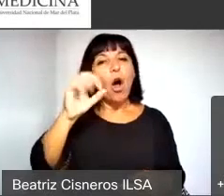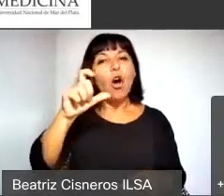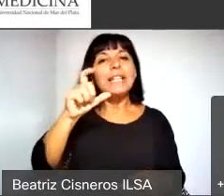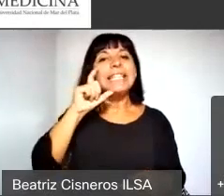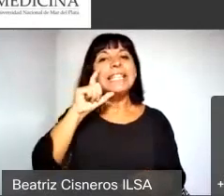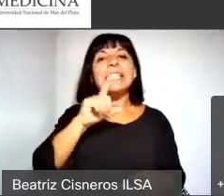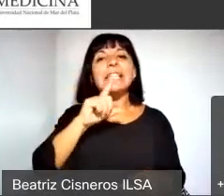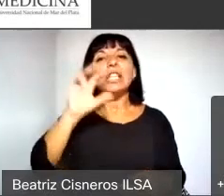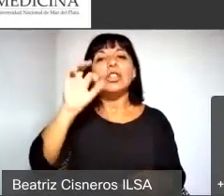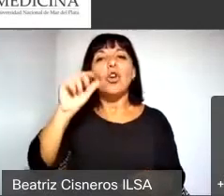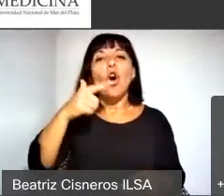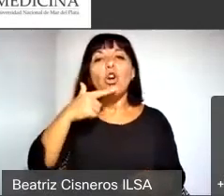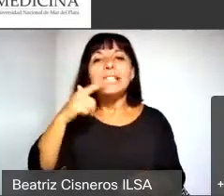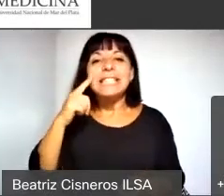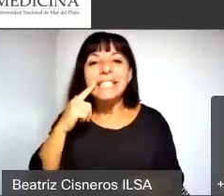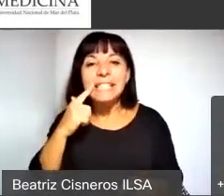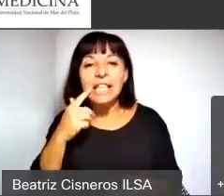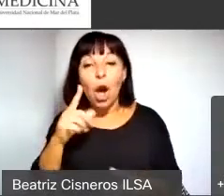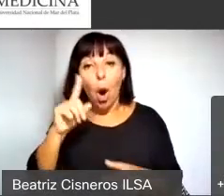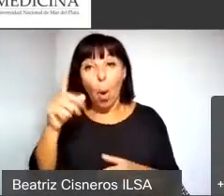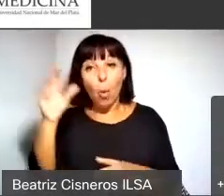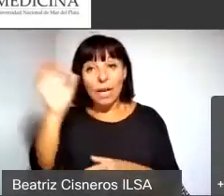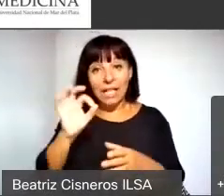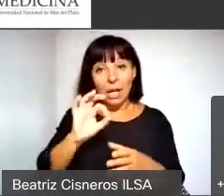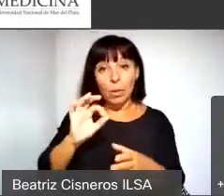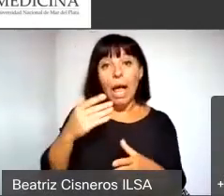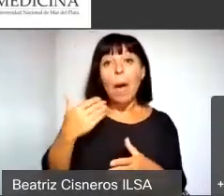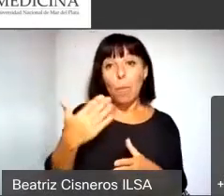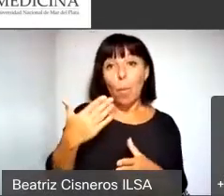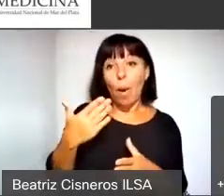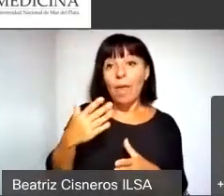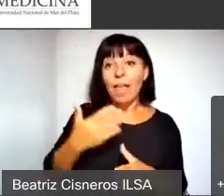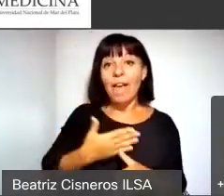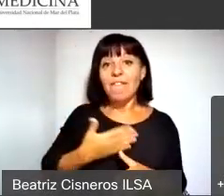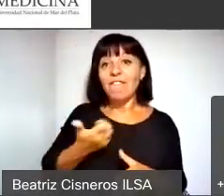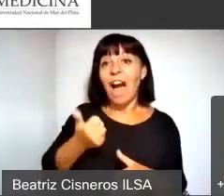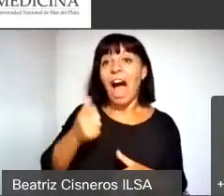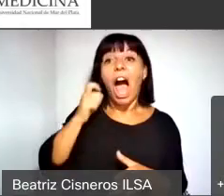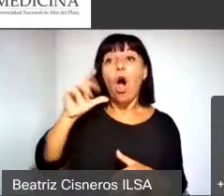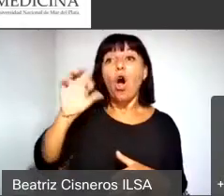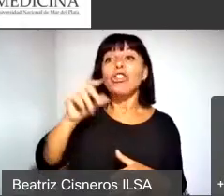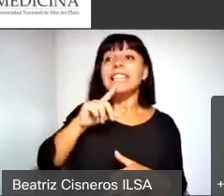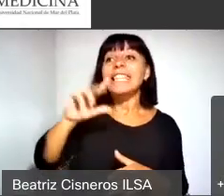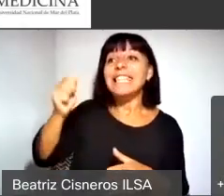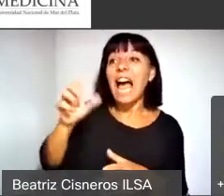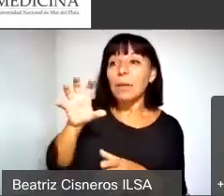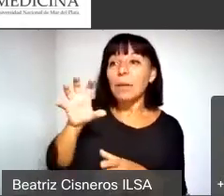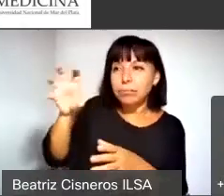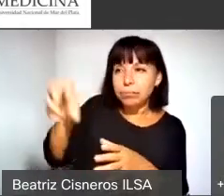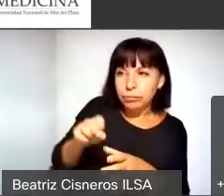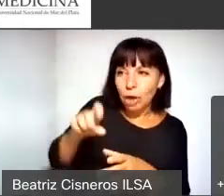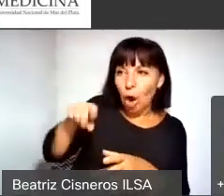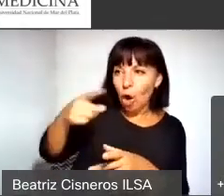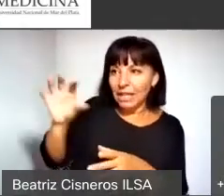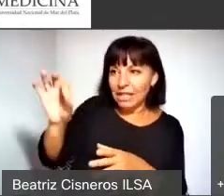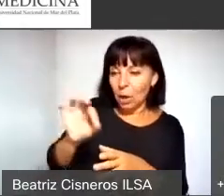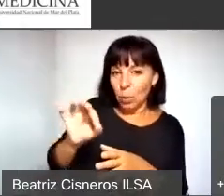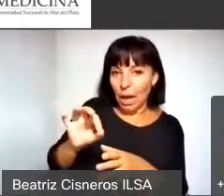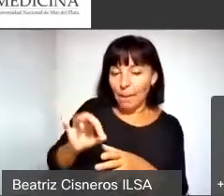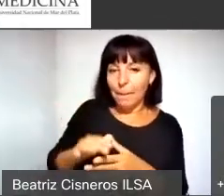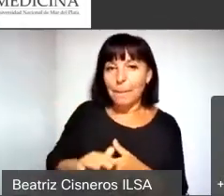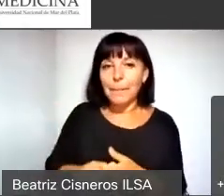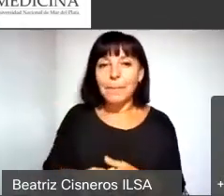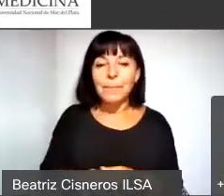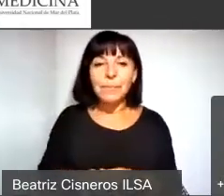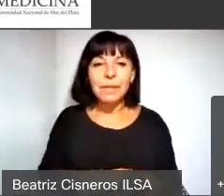una célula puede fagocitar a otra célula, porque ese material foráneo puede ser otro organismo, puede ser otra célula, ¿sí?